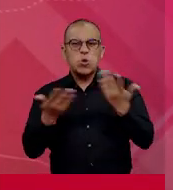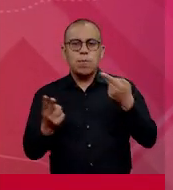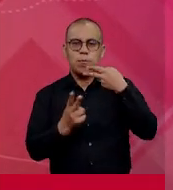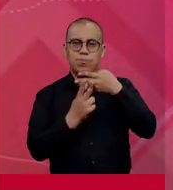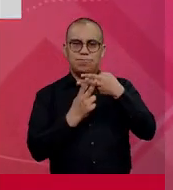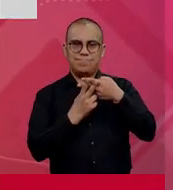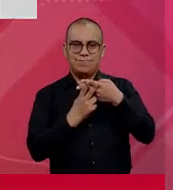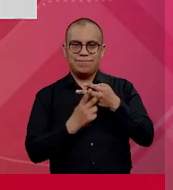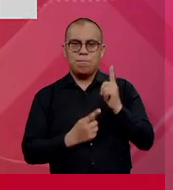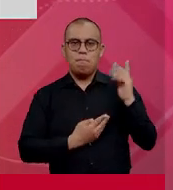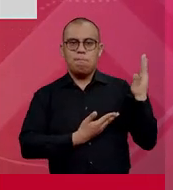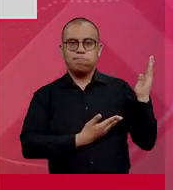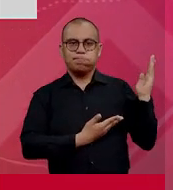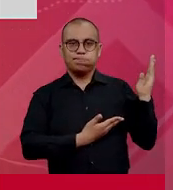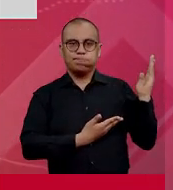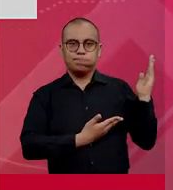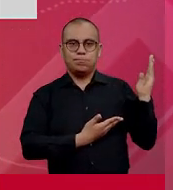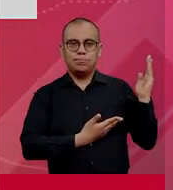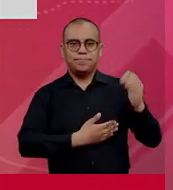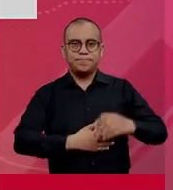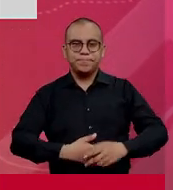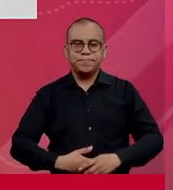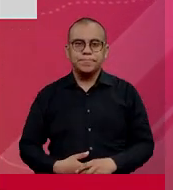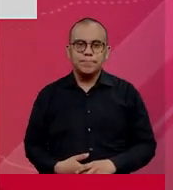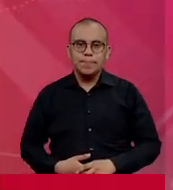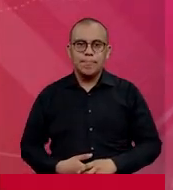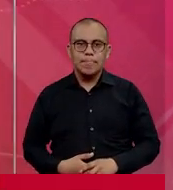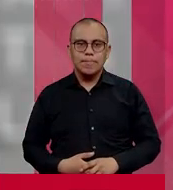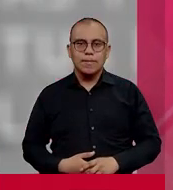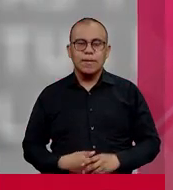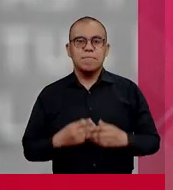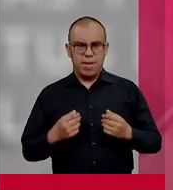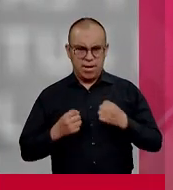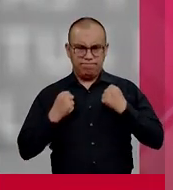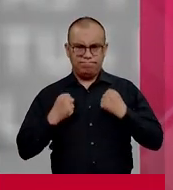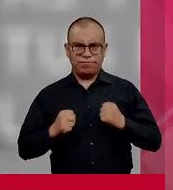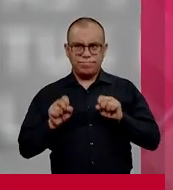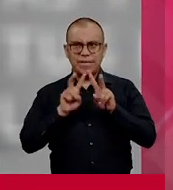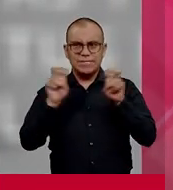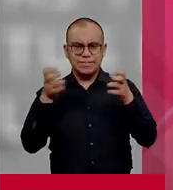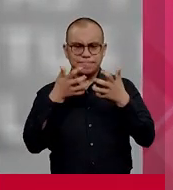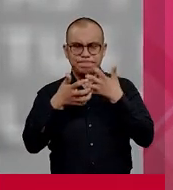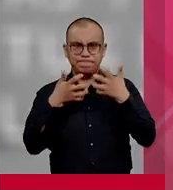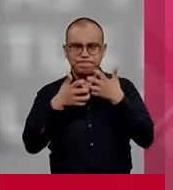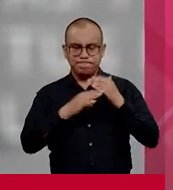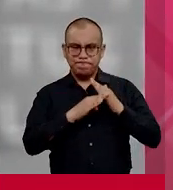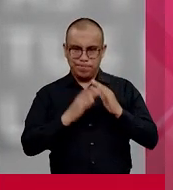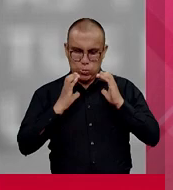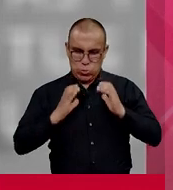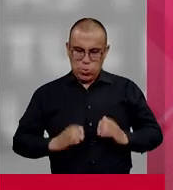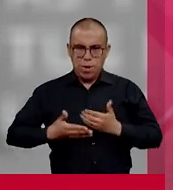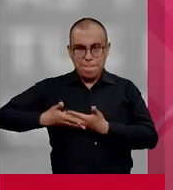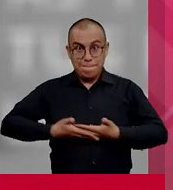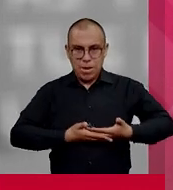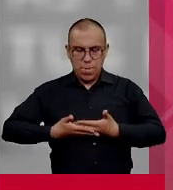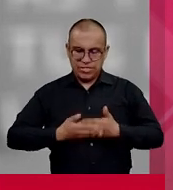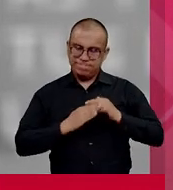hashtag YoLactoContraElCOVID como alternativa para fortalecer el sistema inmunológico en los